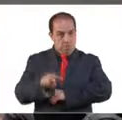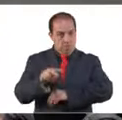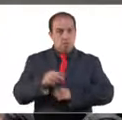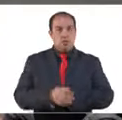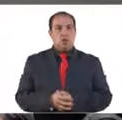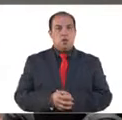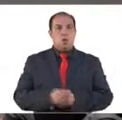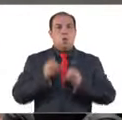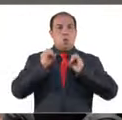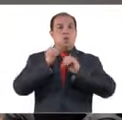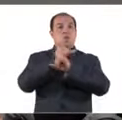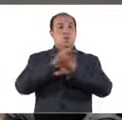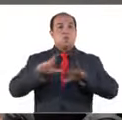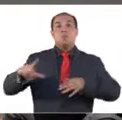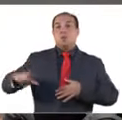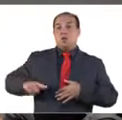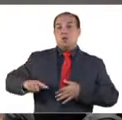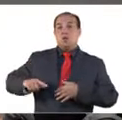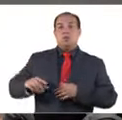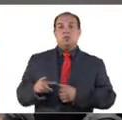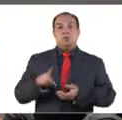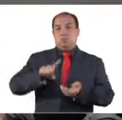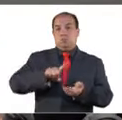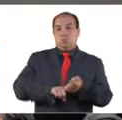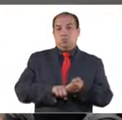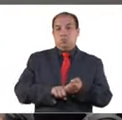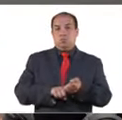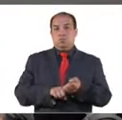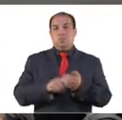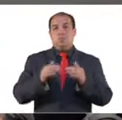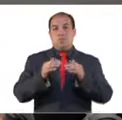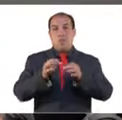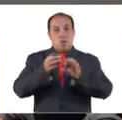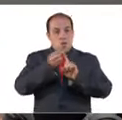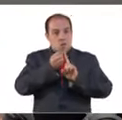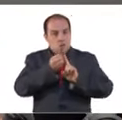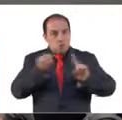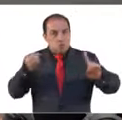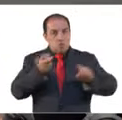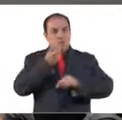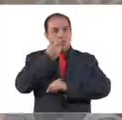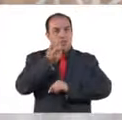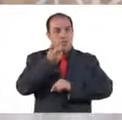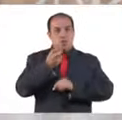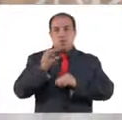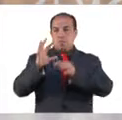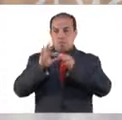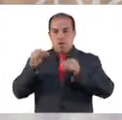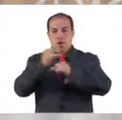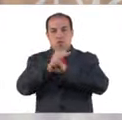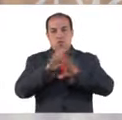información del gobierno. Porque el equilibrio viene justamente de eso, de que des una información y la otra.